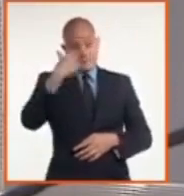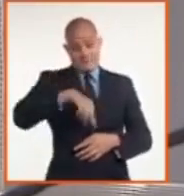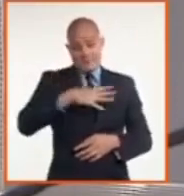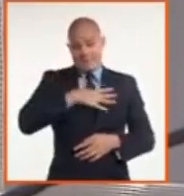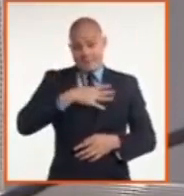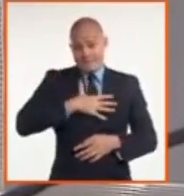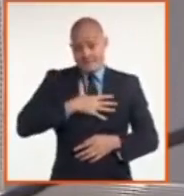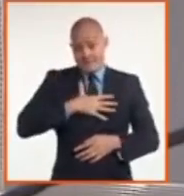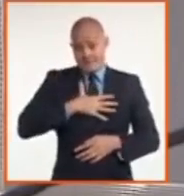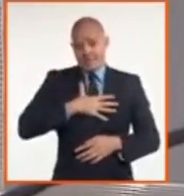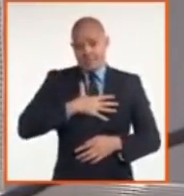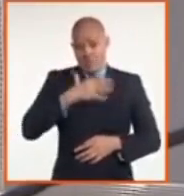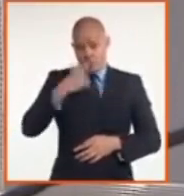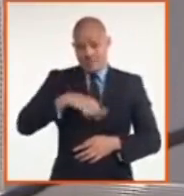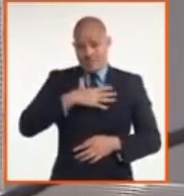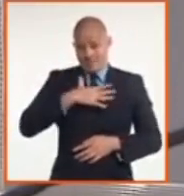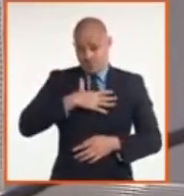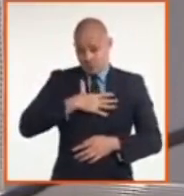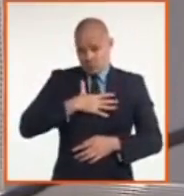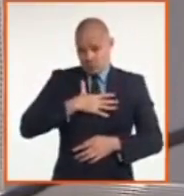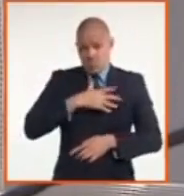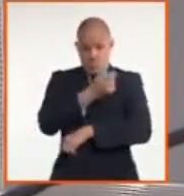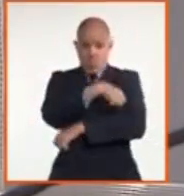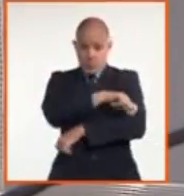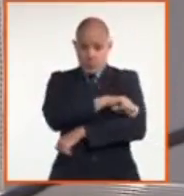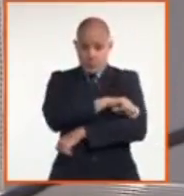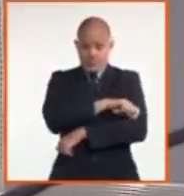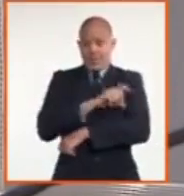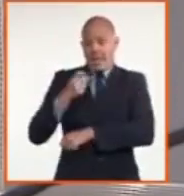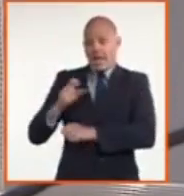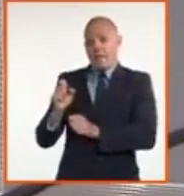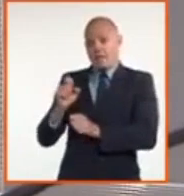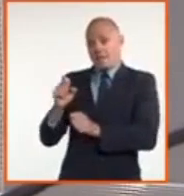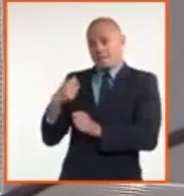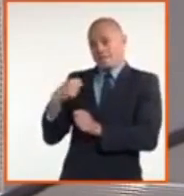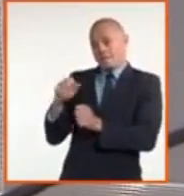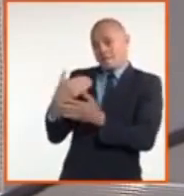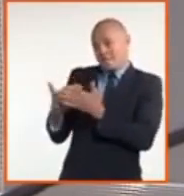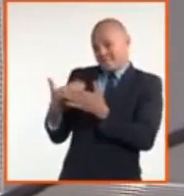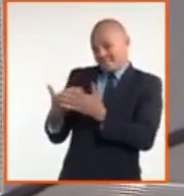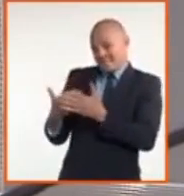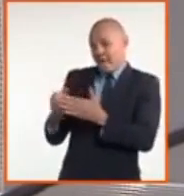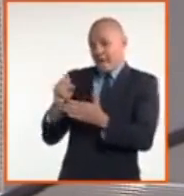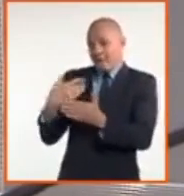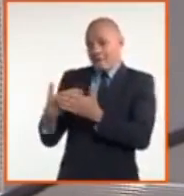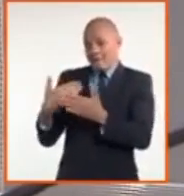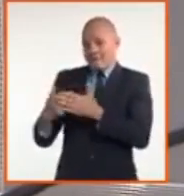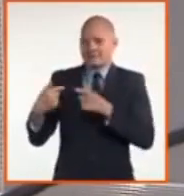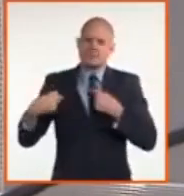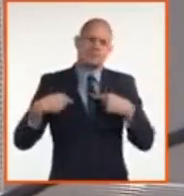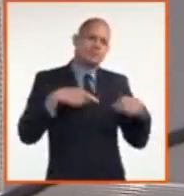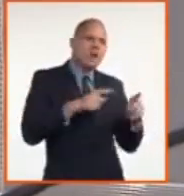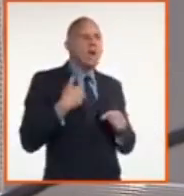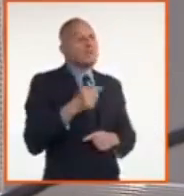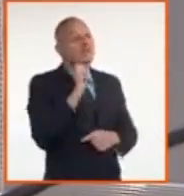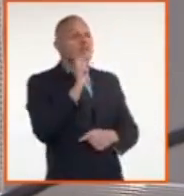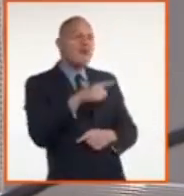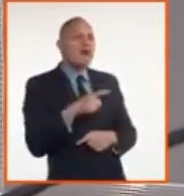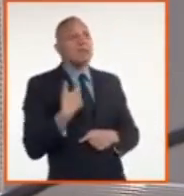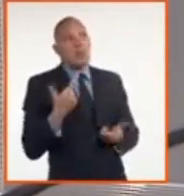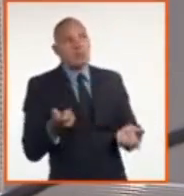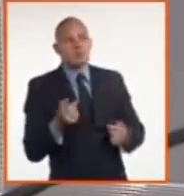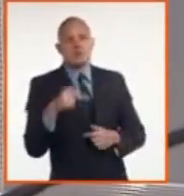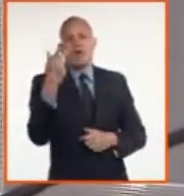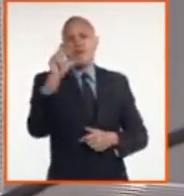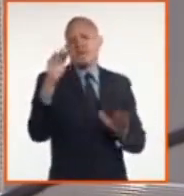ratificamos hoy en la mesa redonda que el mecanismo que el primer paso que se dio que fue la compra de la